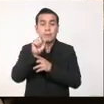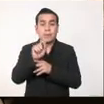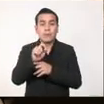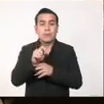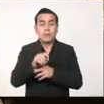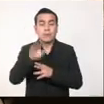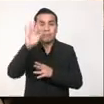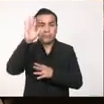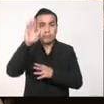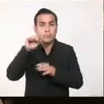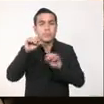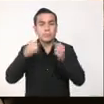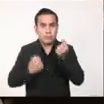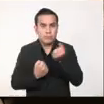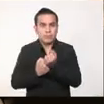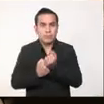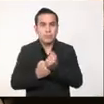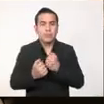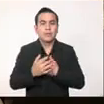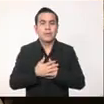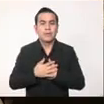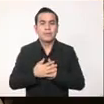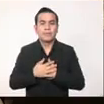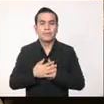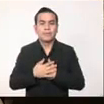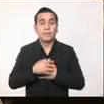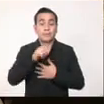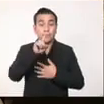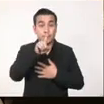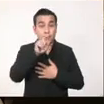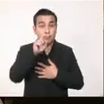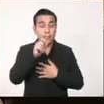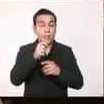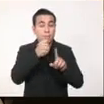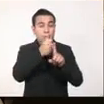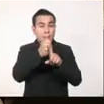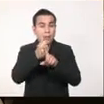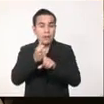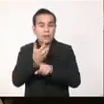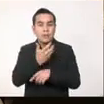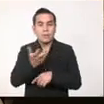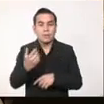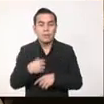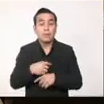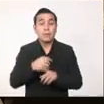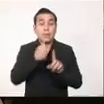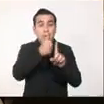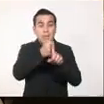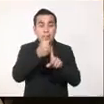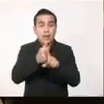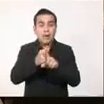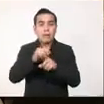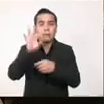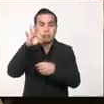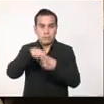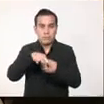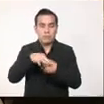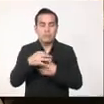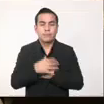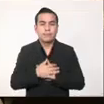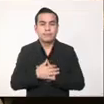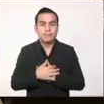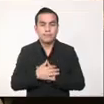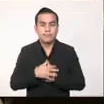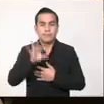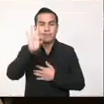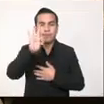de tal, levanta la mano, a favor. 1 por 1, por eso fue tan larga la votación, porque 1 por 1.